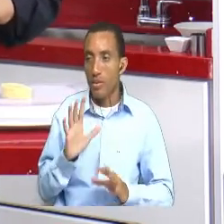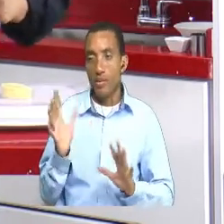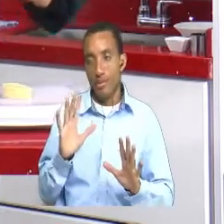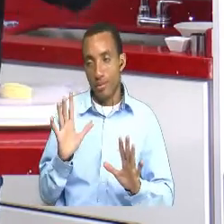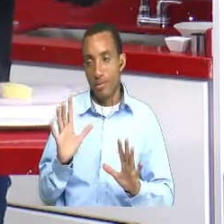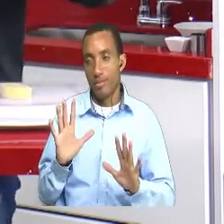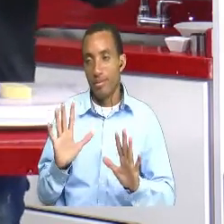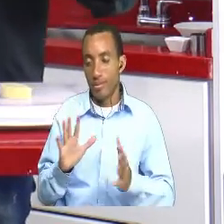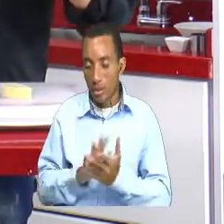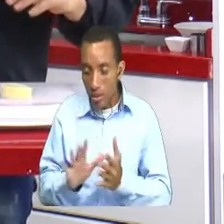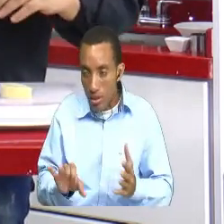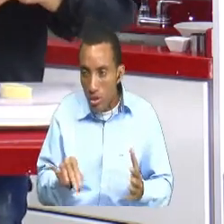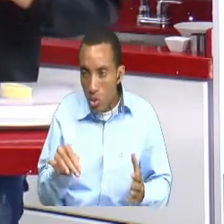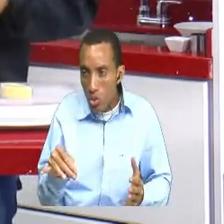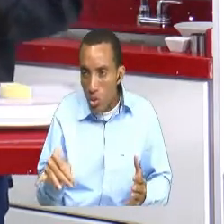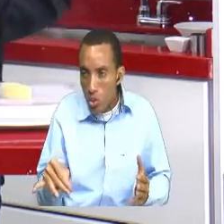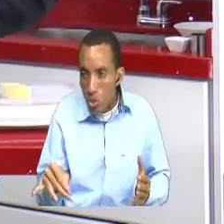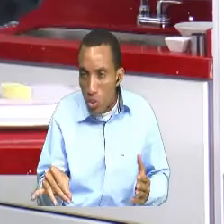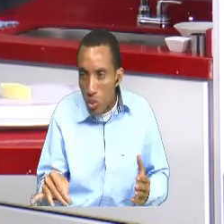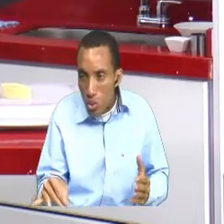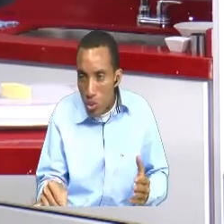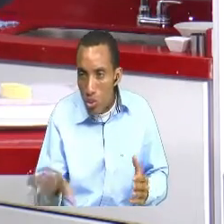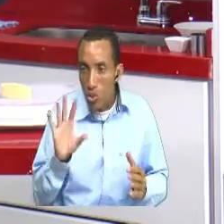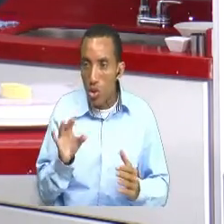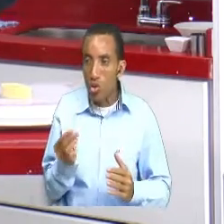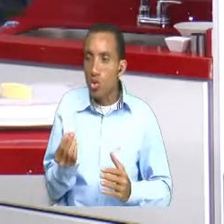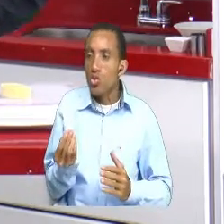hasta cierto punto y ahí si soltamos simios